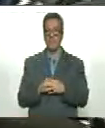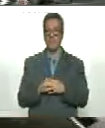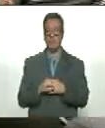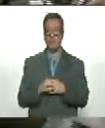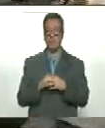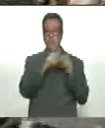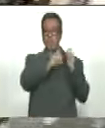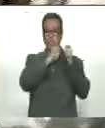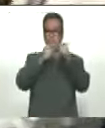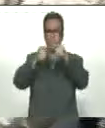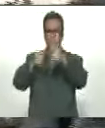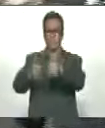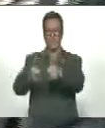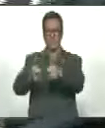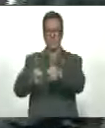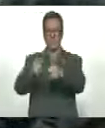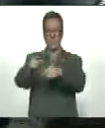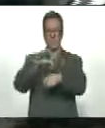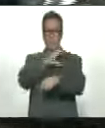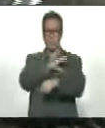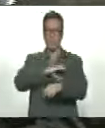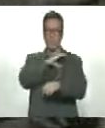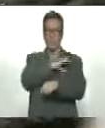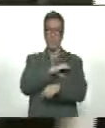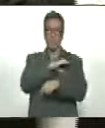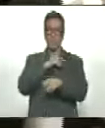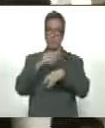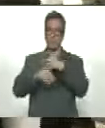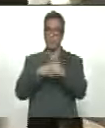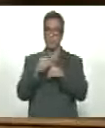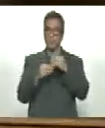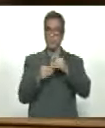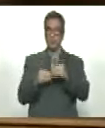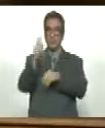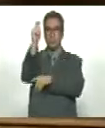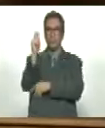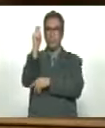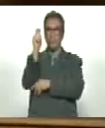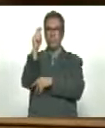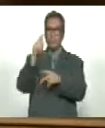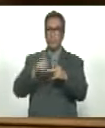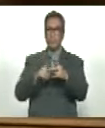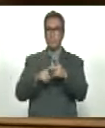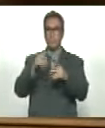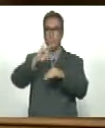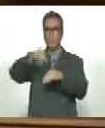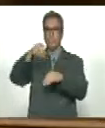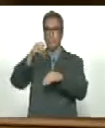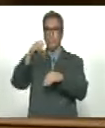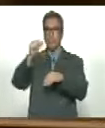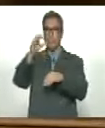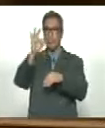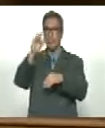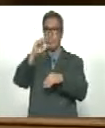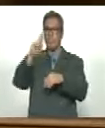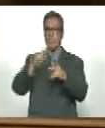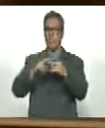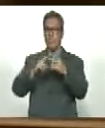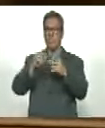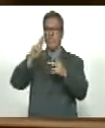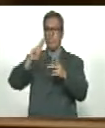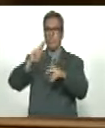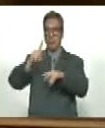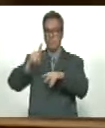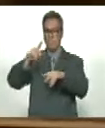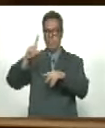Se designa una comisión conformada por los diputados Jesús Faría, Gerardina